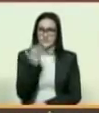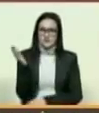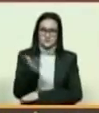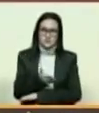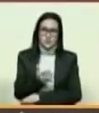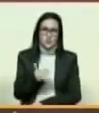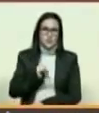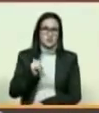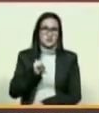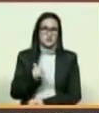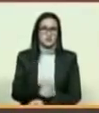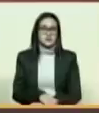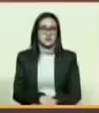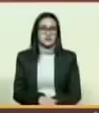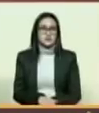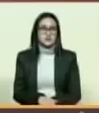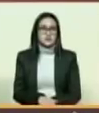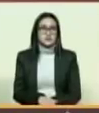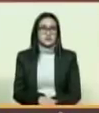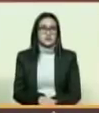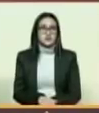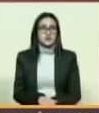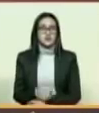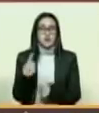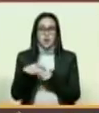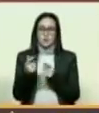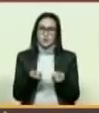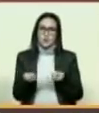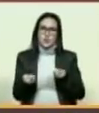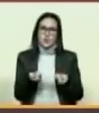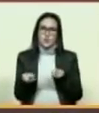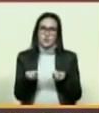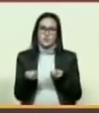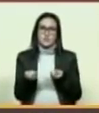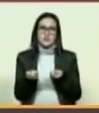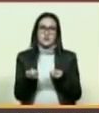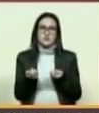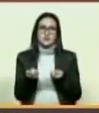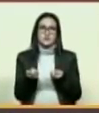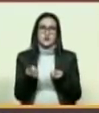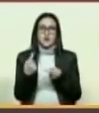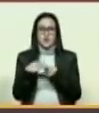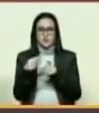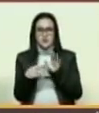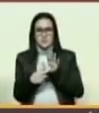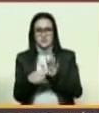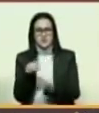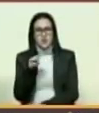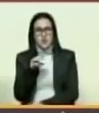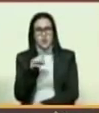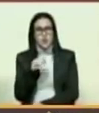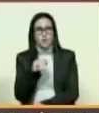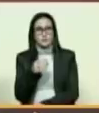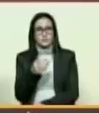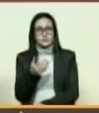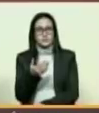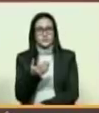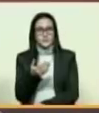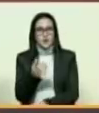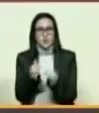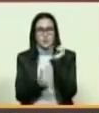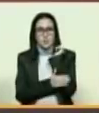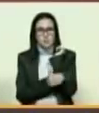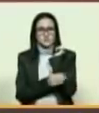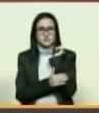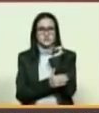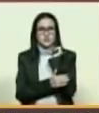sanciones. Respecto a lo que dicen algunos economistas y algunos representantes de la oposición, sería bien bueno que el pueblo